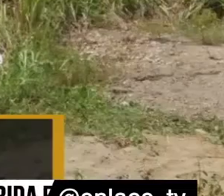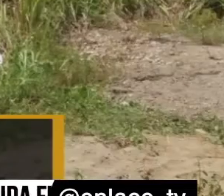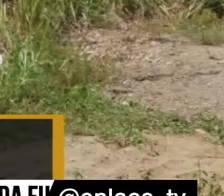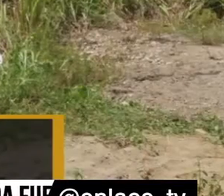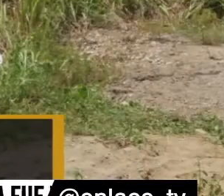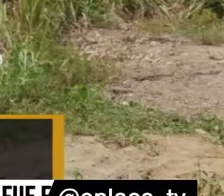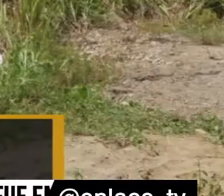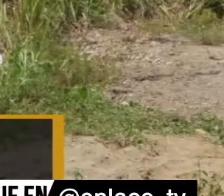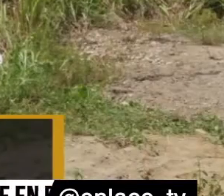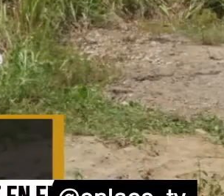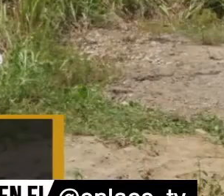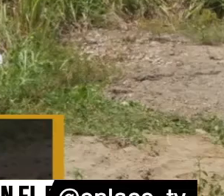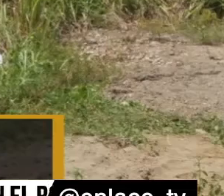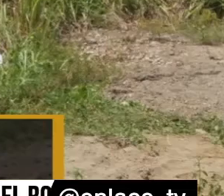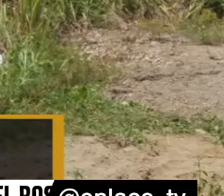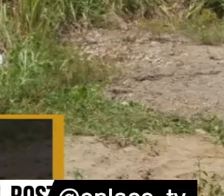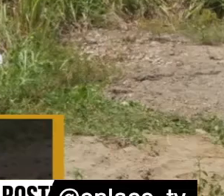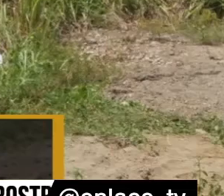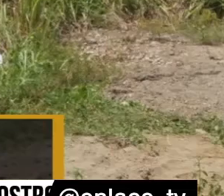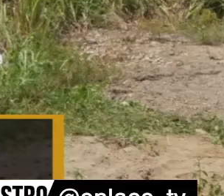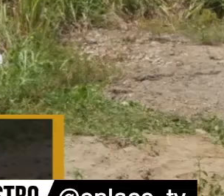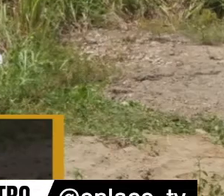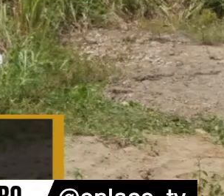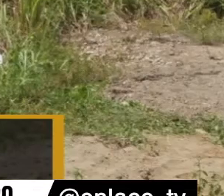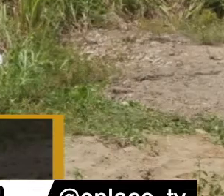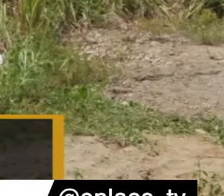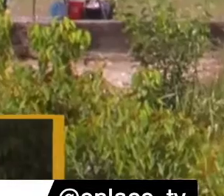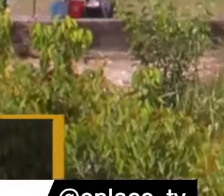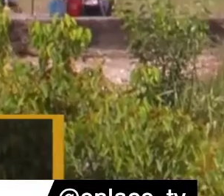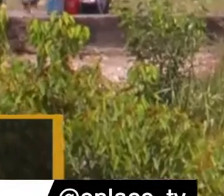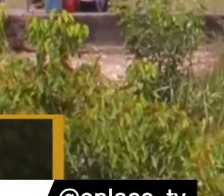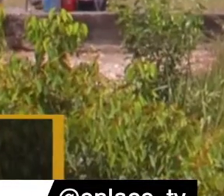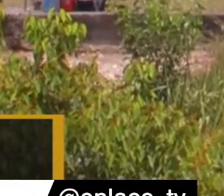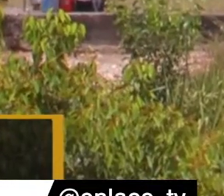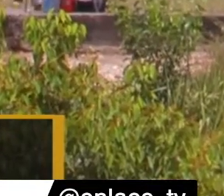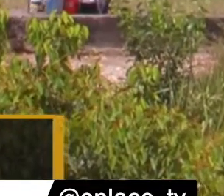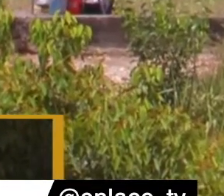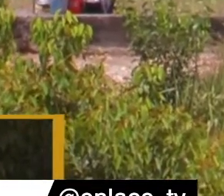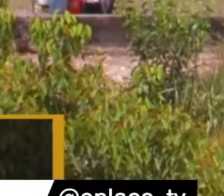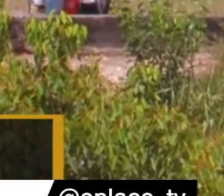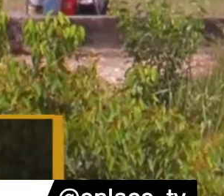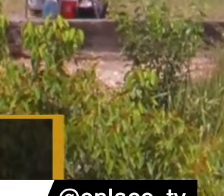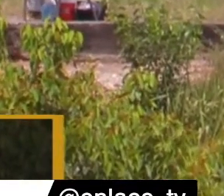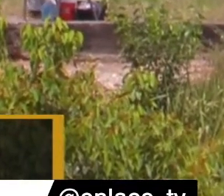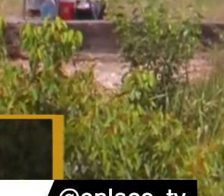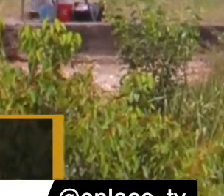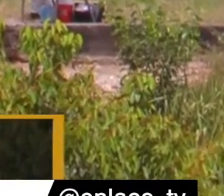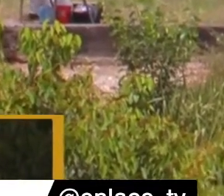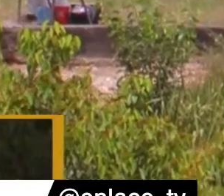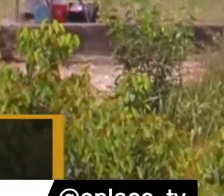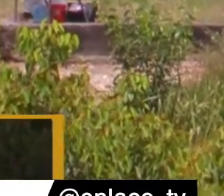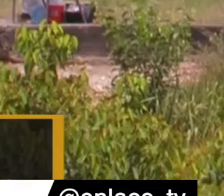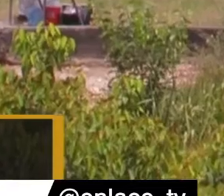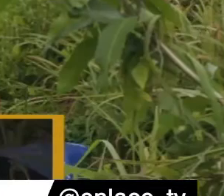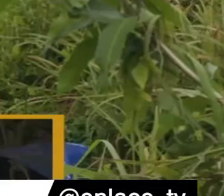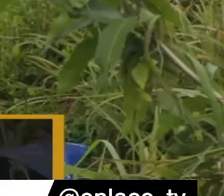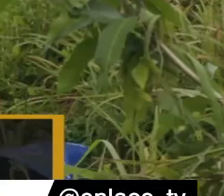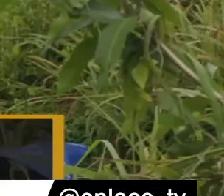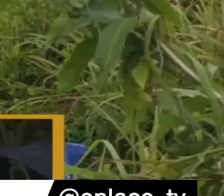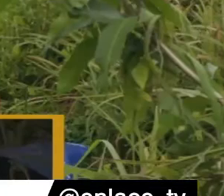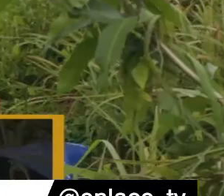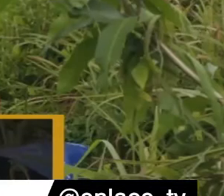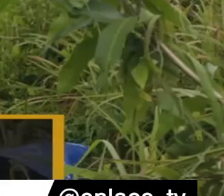personas en una maniobra muy posiblemente en esa práctica que se estaba llevando a cabo, se